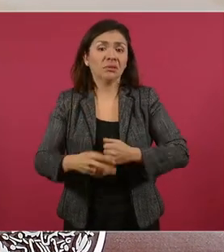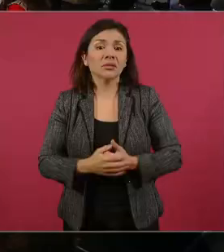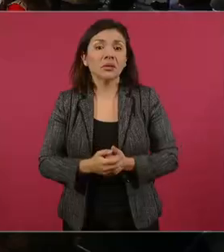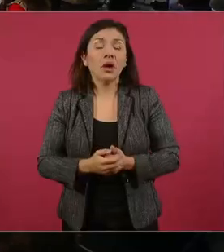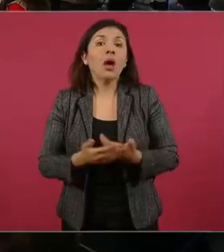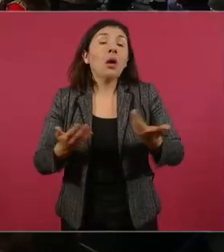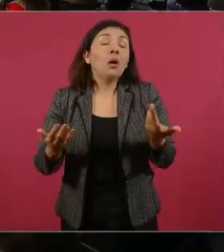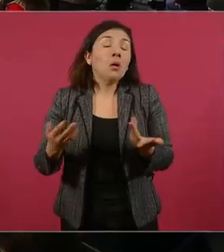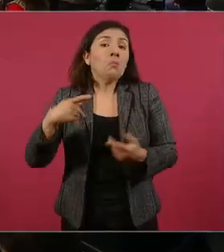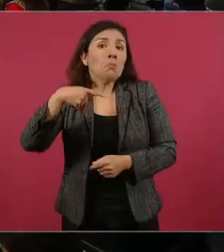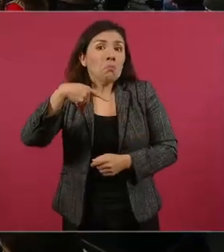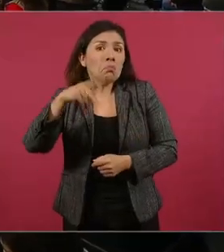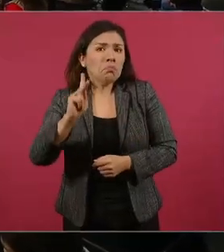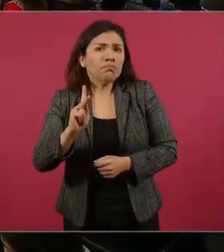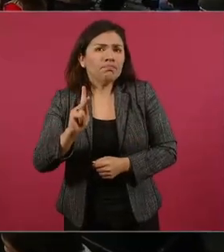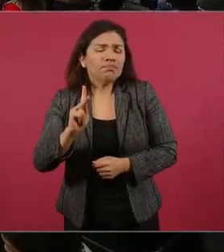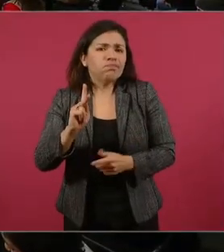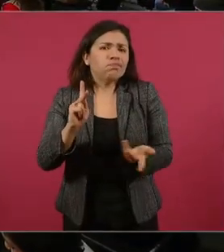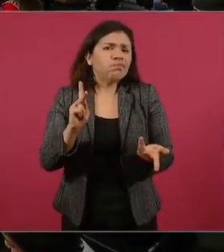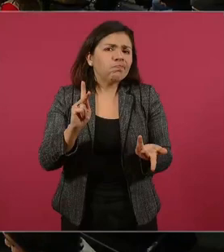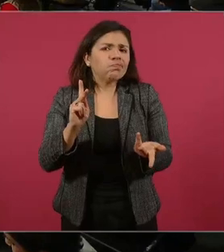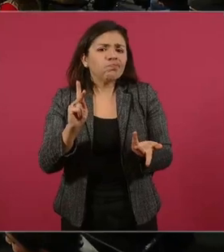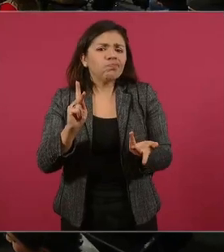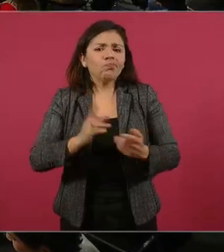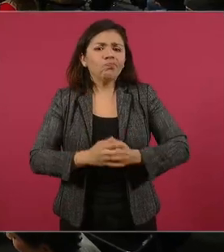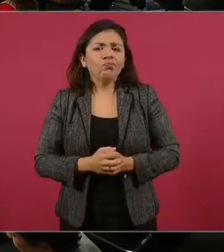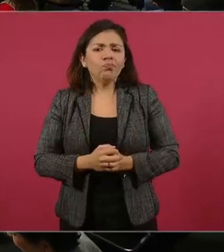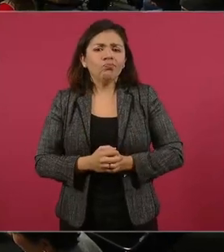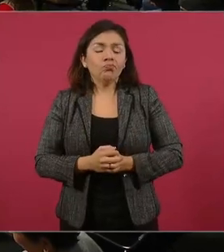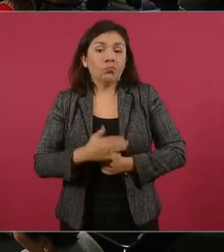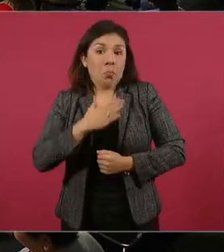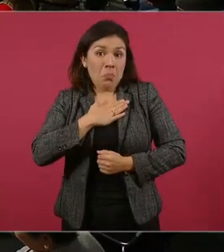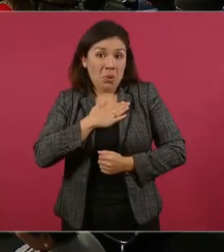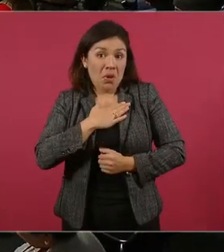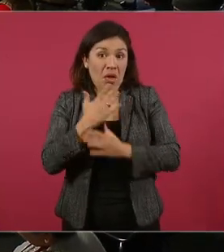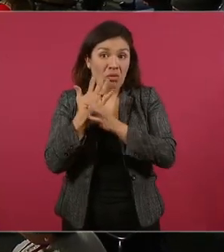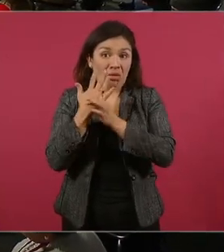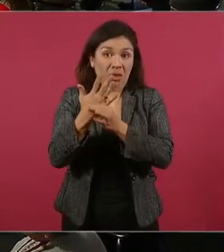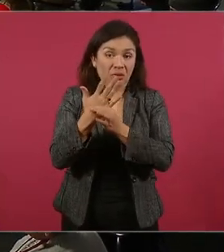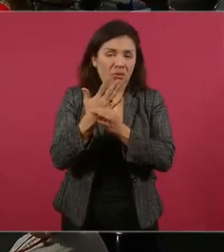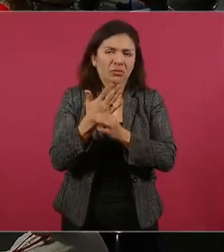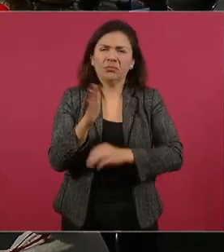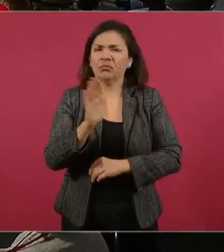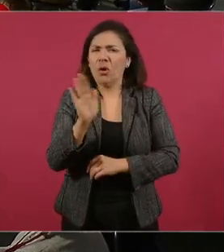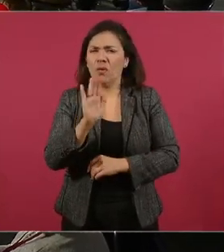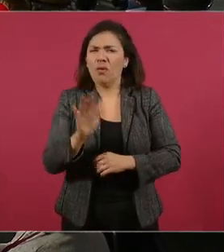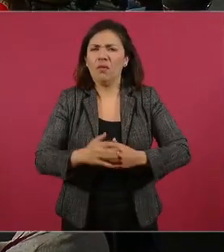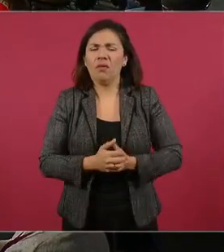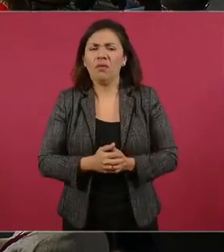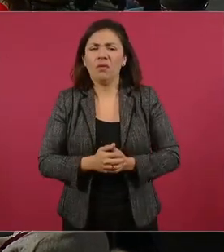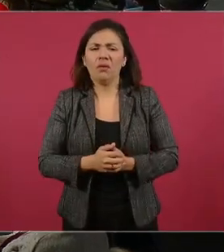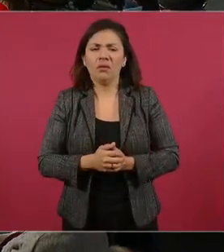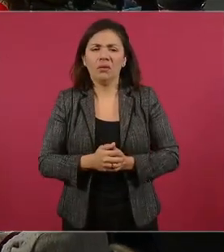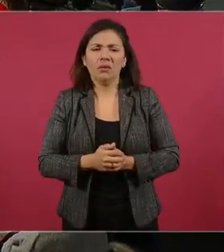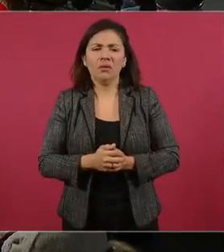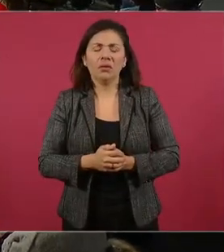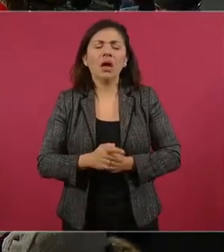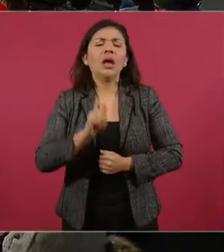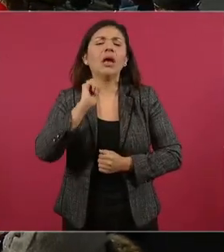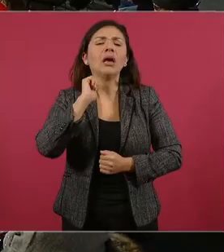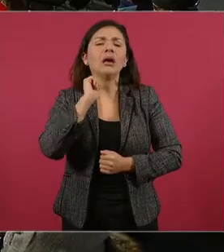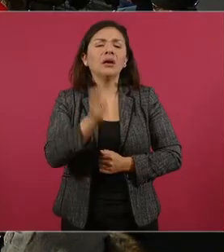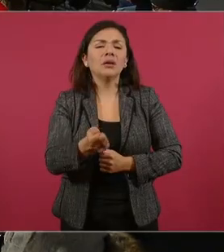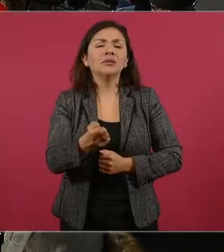Pero bueno, no es mi dicho, sino lo que